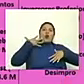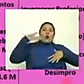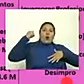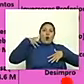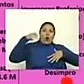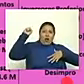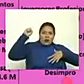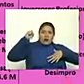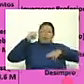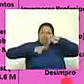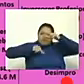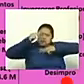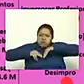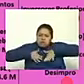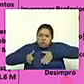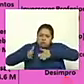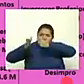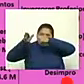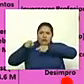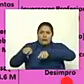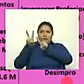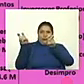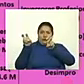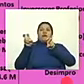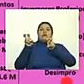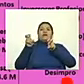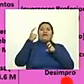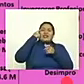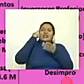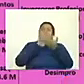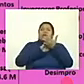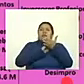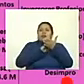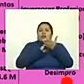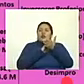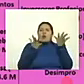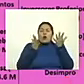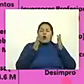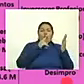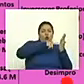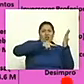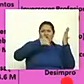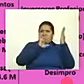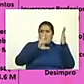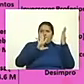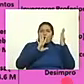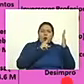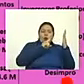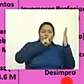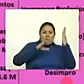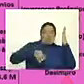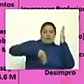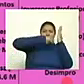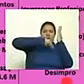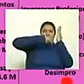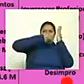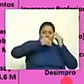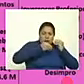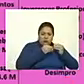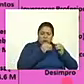Cómo mejoraban las condiciones para Marcelo Odebrecht y Luis Carlos Sarmiento de la